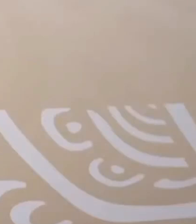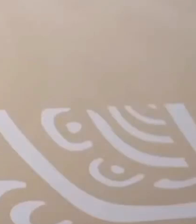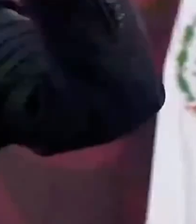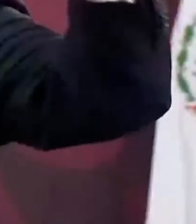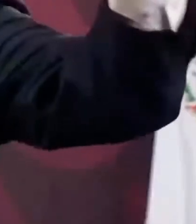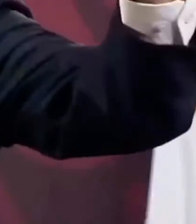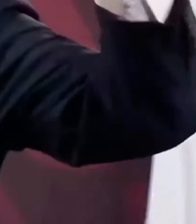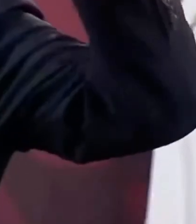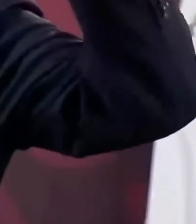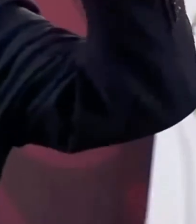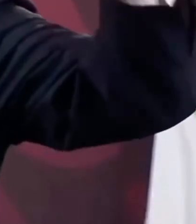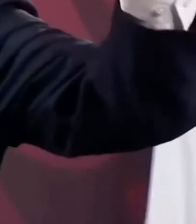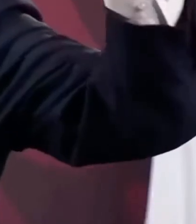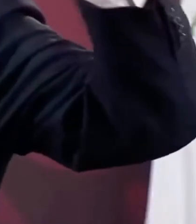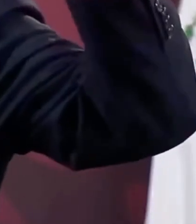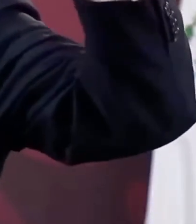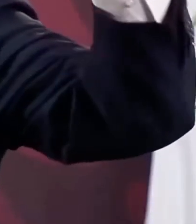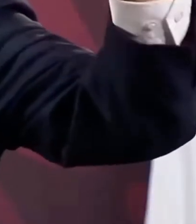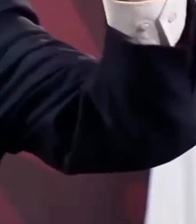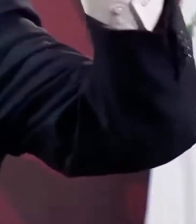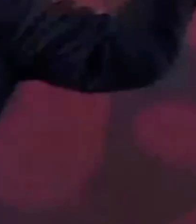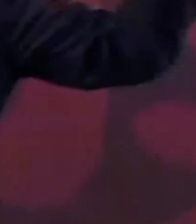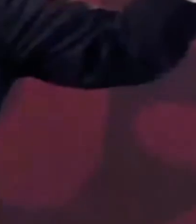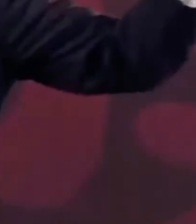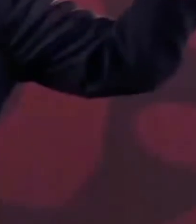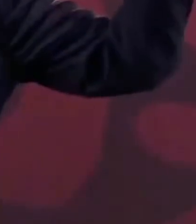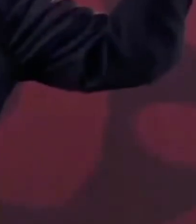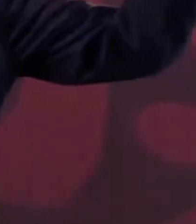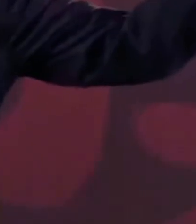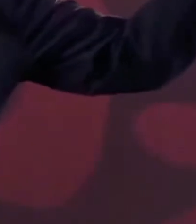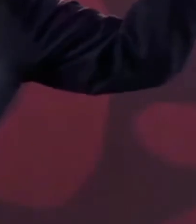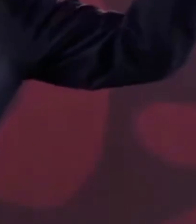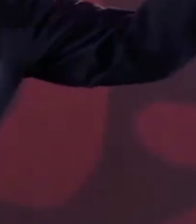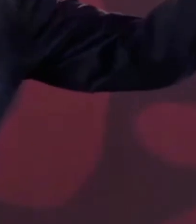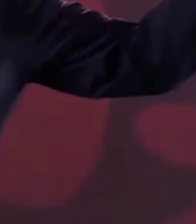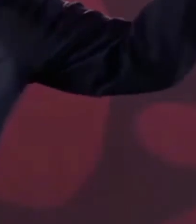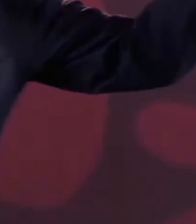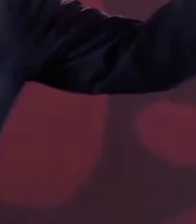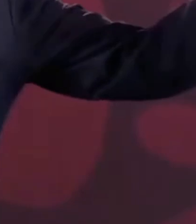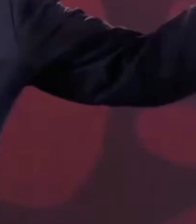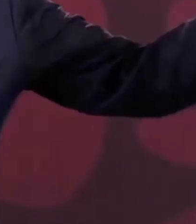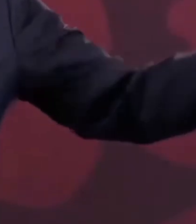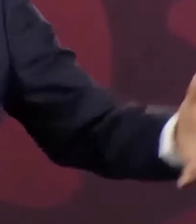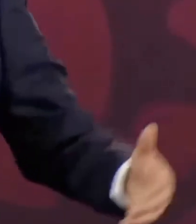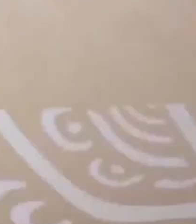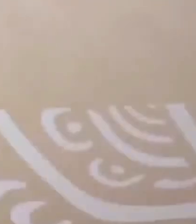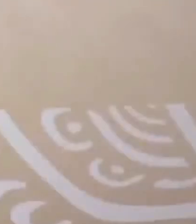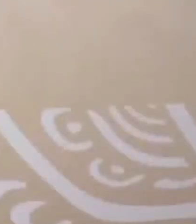de juguetes o de pelotas